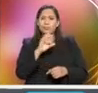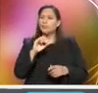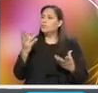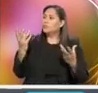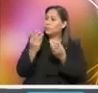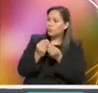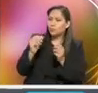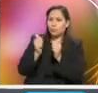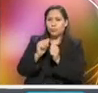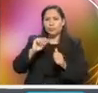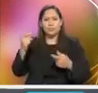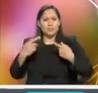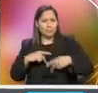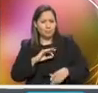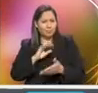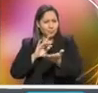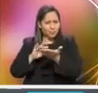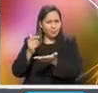colectiva, pero que